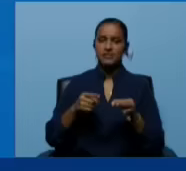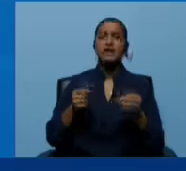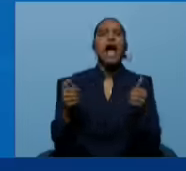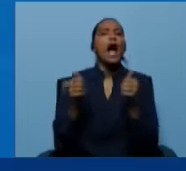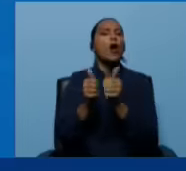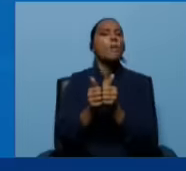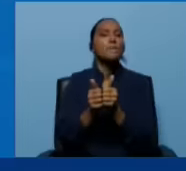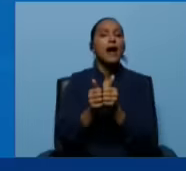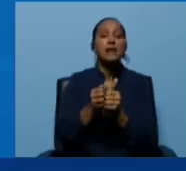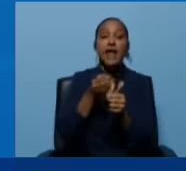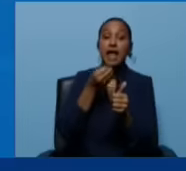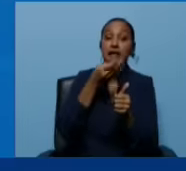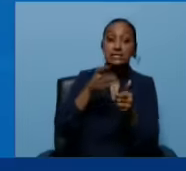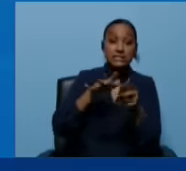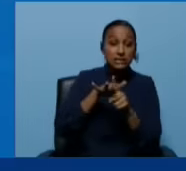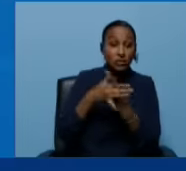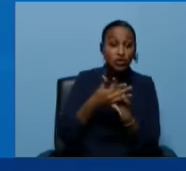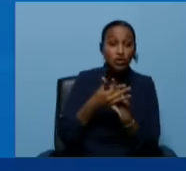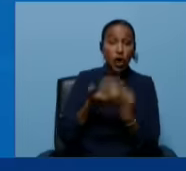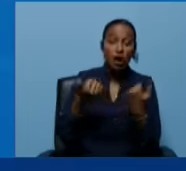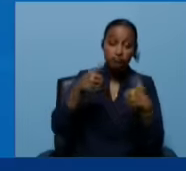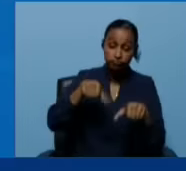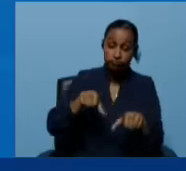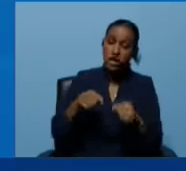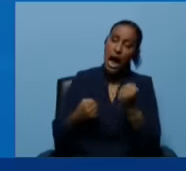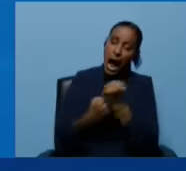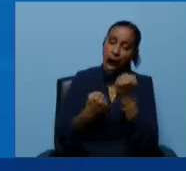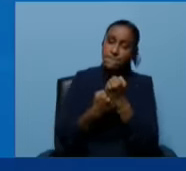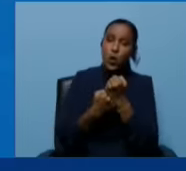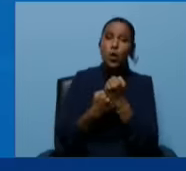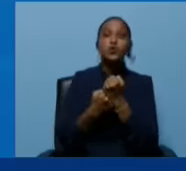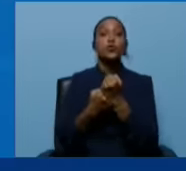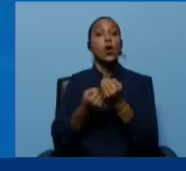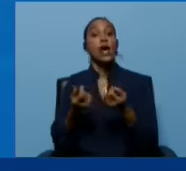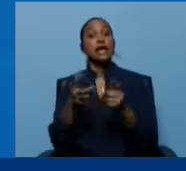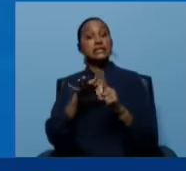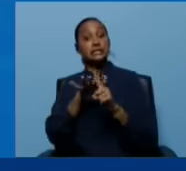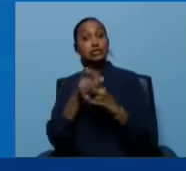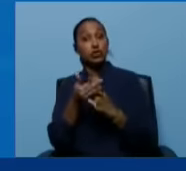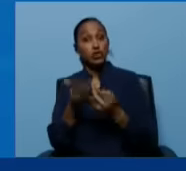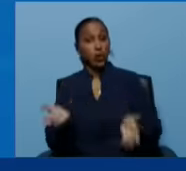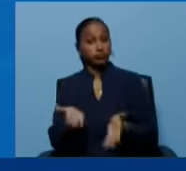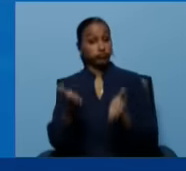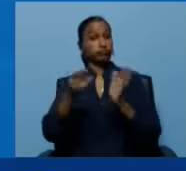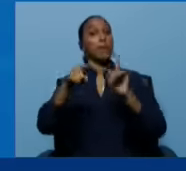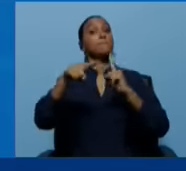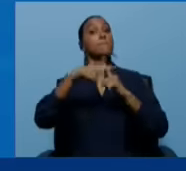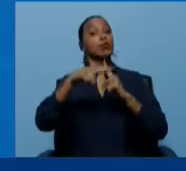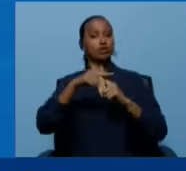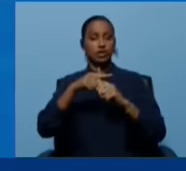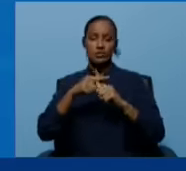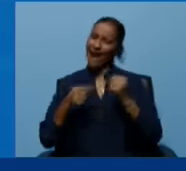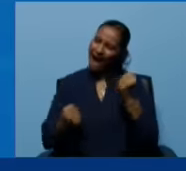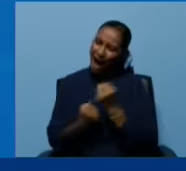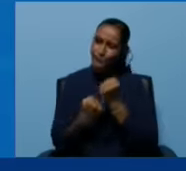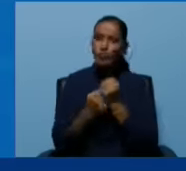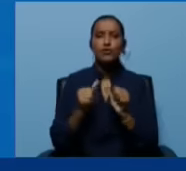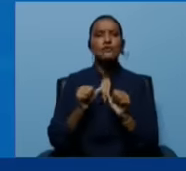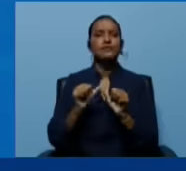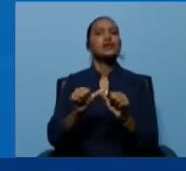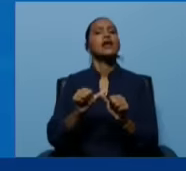malas, en las duras y en las difíciles, y en el alba. Y Cuba siempre ha dado